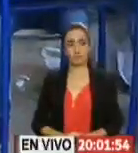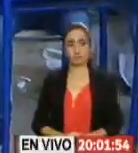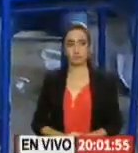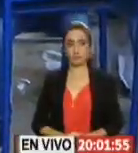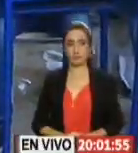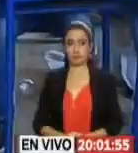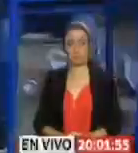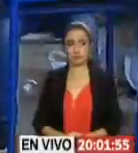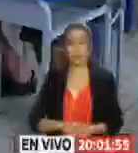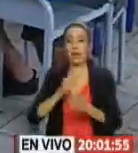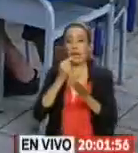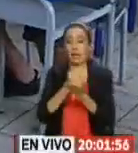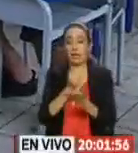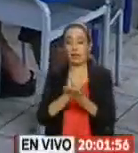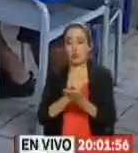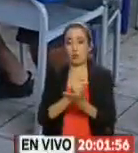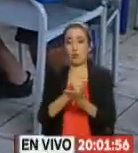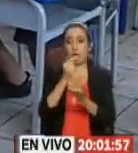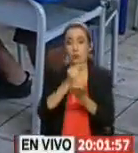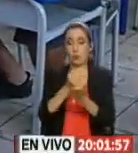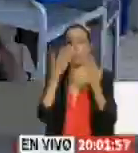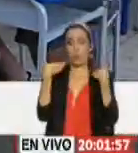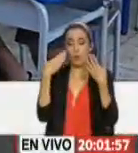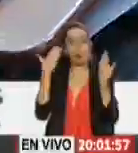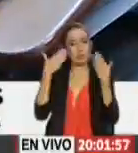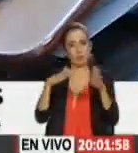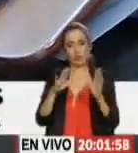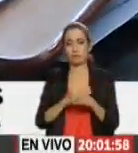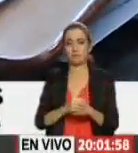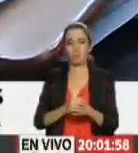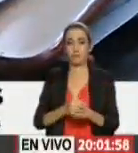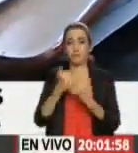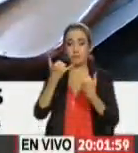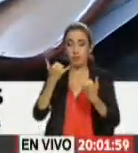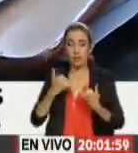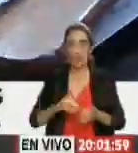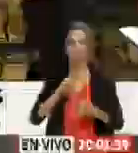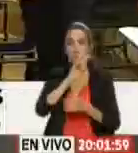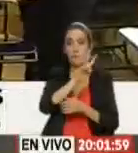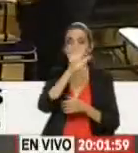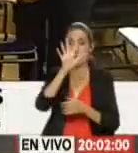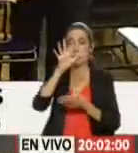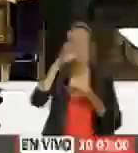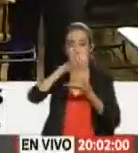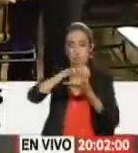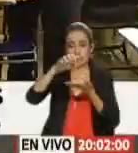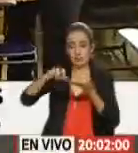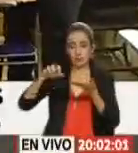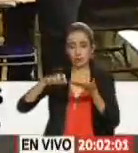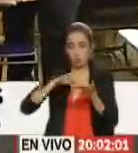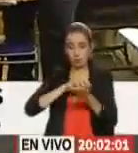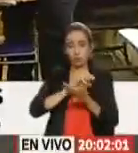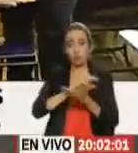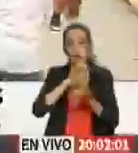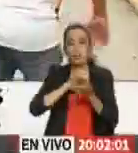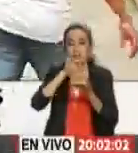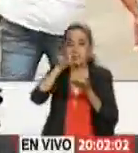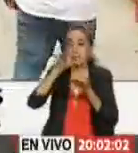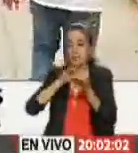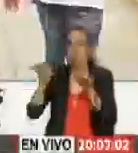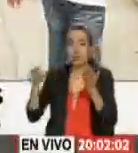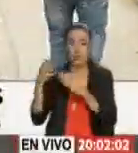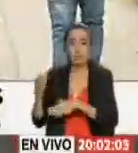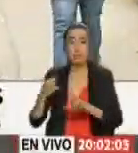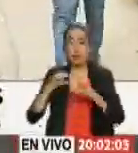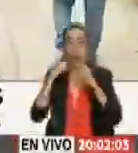En Guayas, el mapa electoral está casi definido. En esta provincia existen 25 cantones, de los cuales el Partido Social